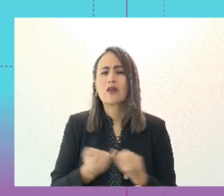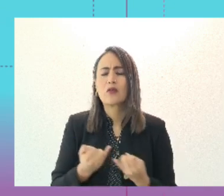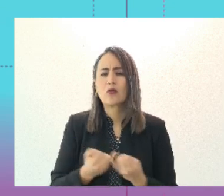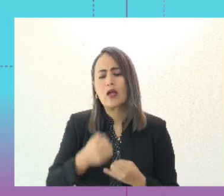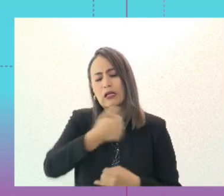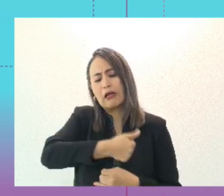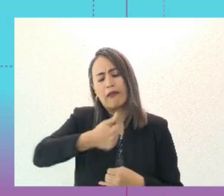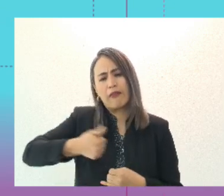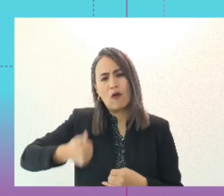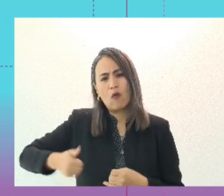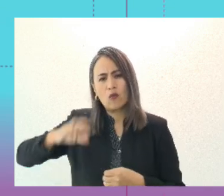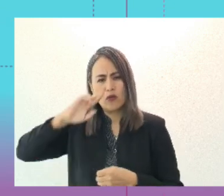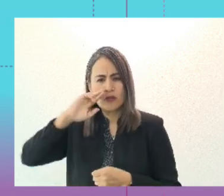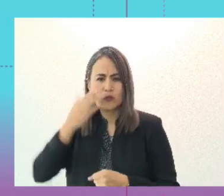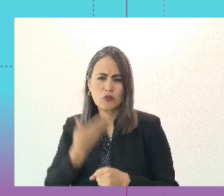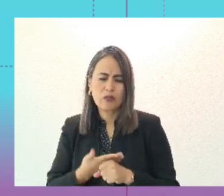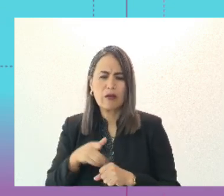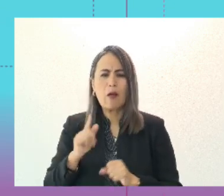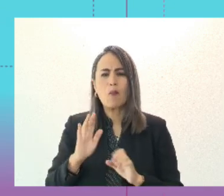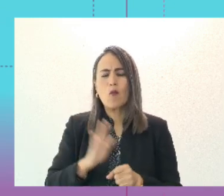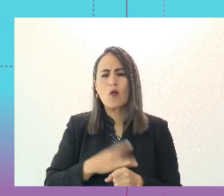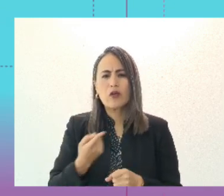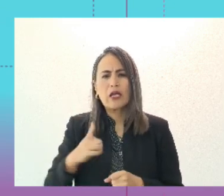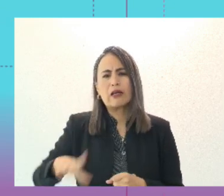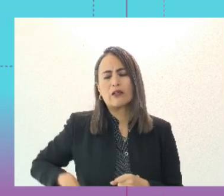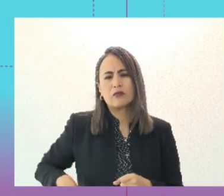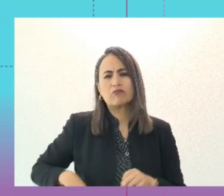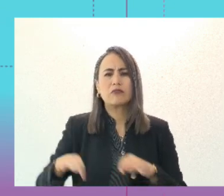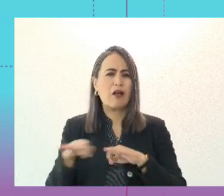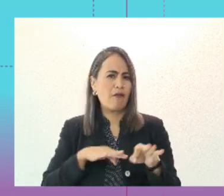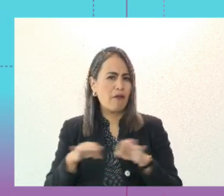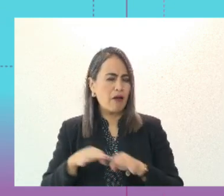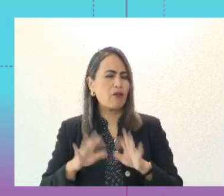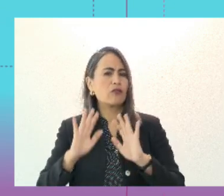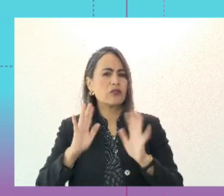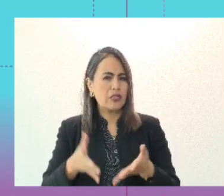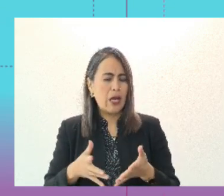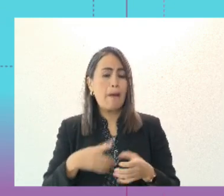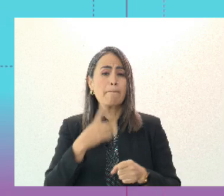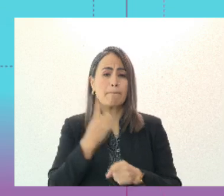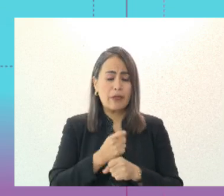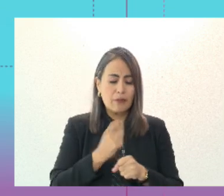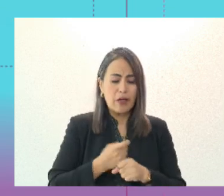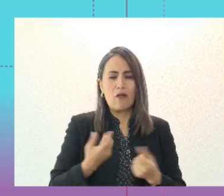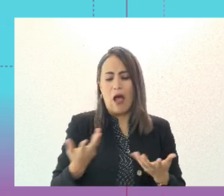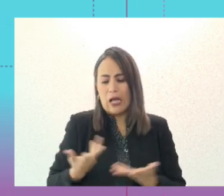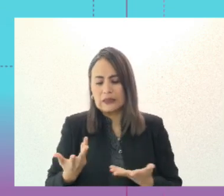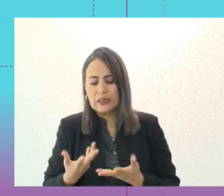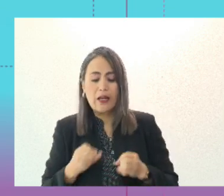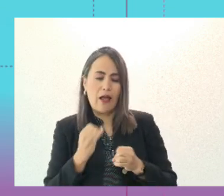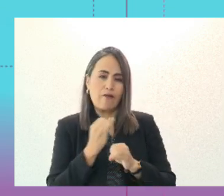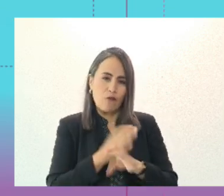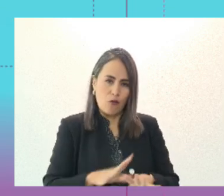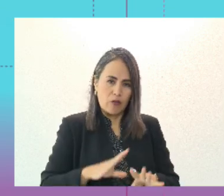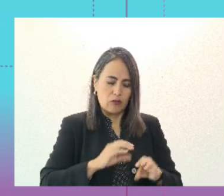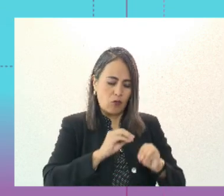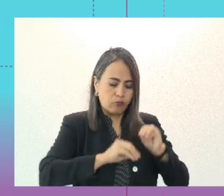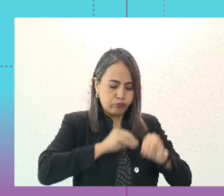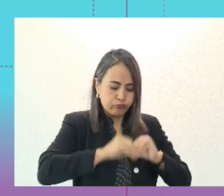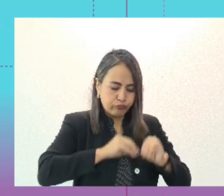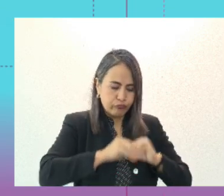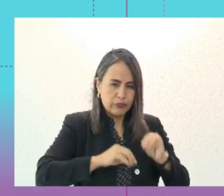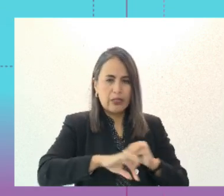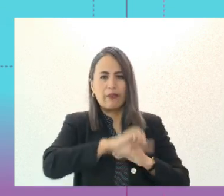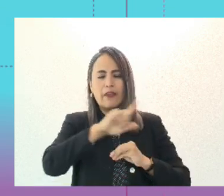que cada uno tenemos como personas servidoras públicas de generar primero la información, que es la obligación que viene desde el